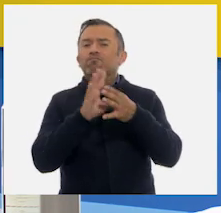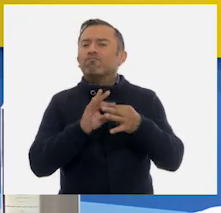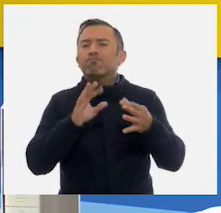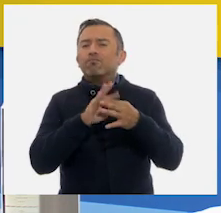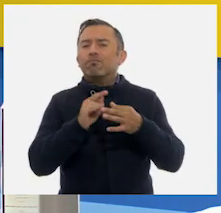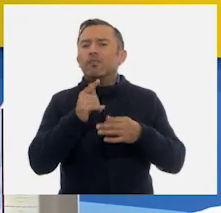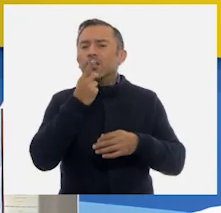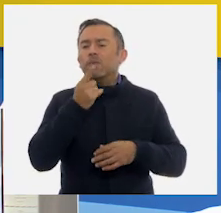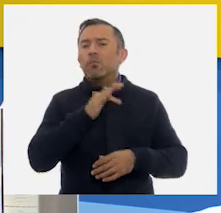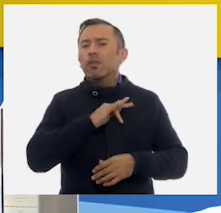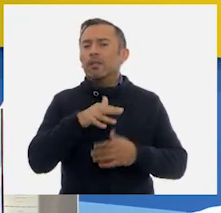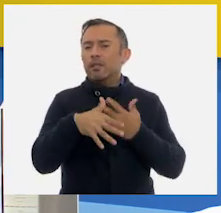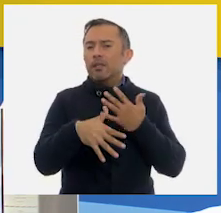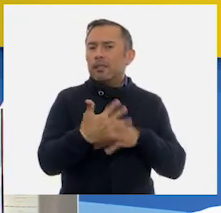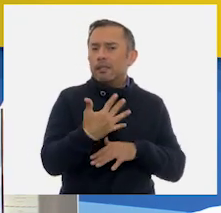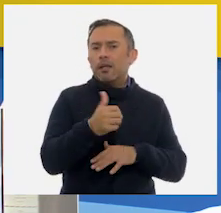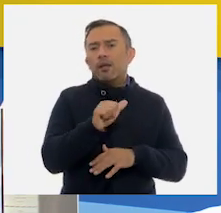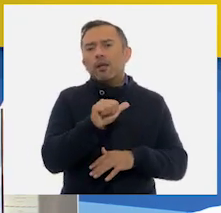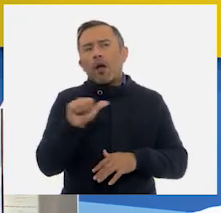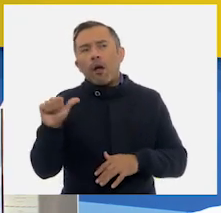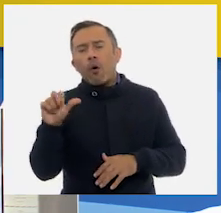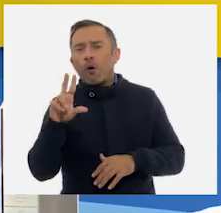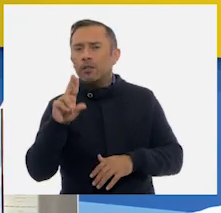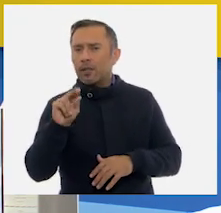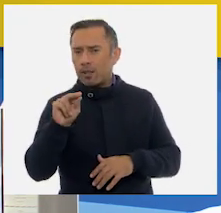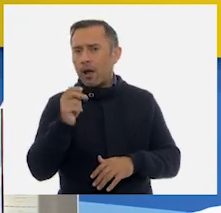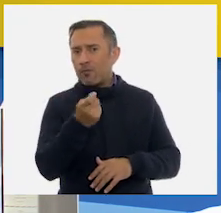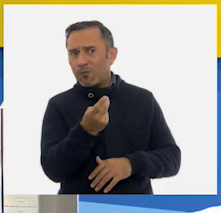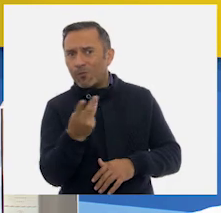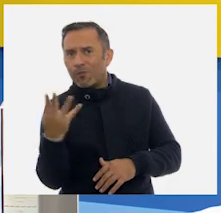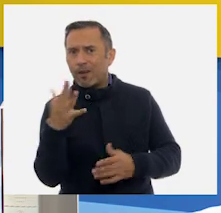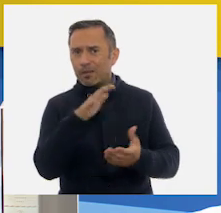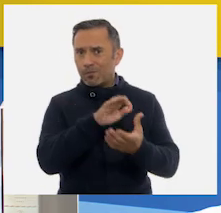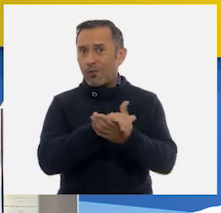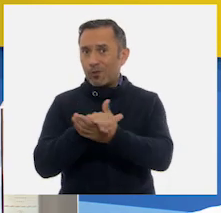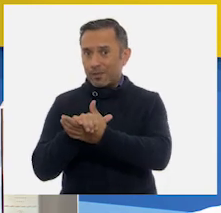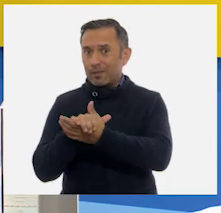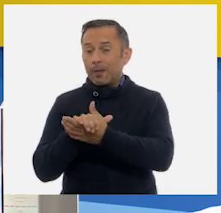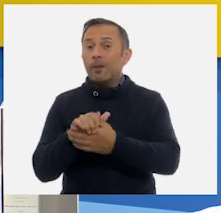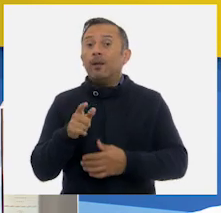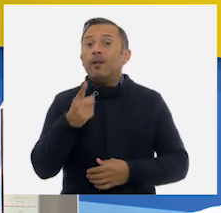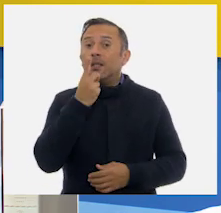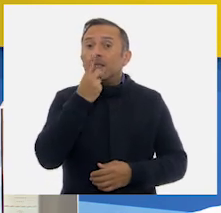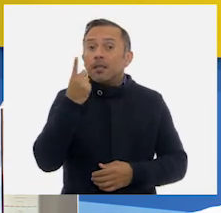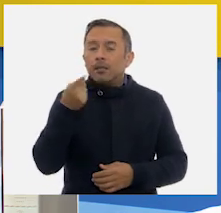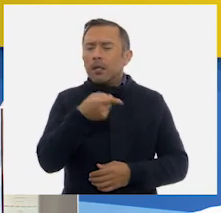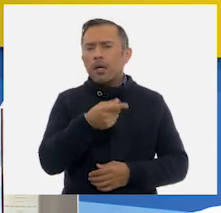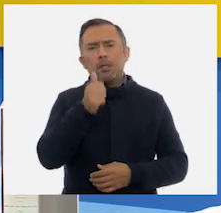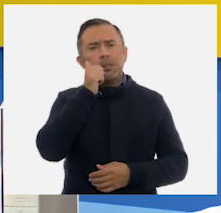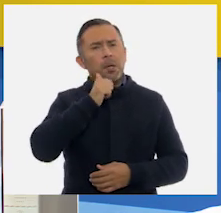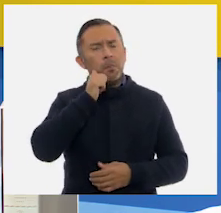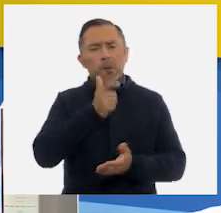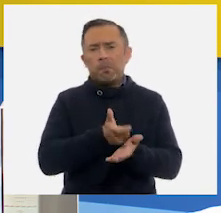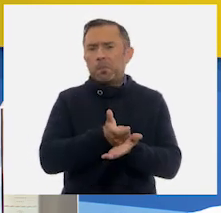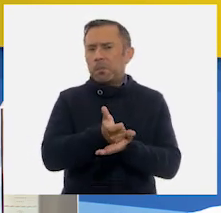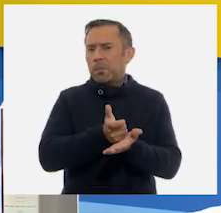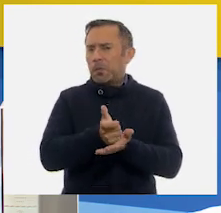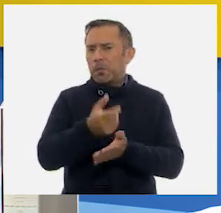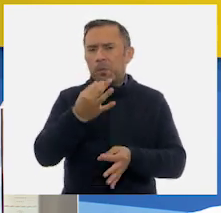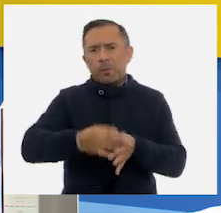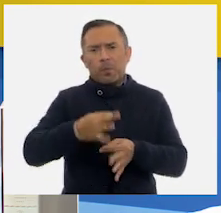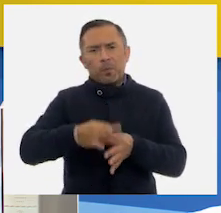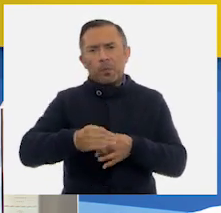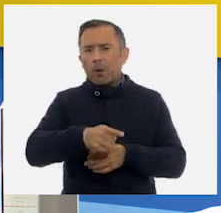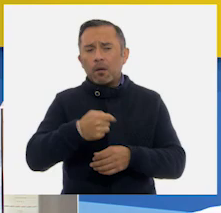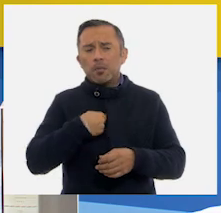las 15 y las 80 esposas. Y también se dice que siempre fue un buen proveedor, porque se hacía cargo de